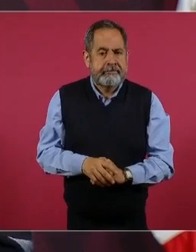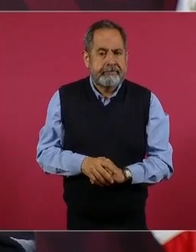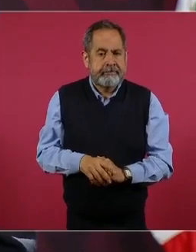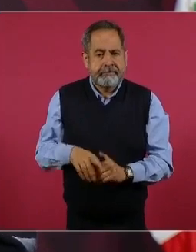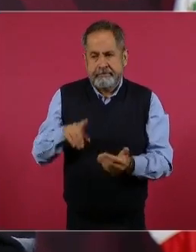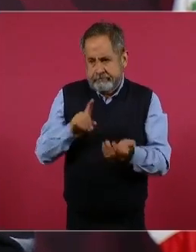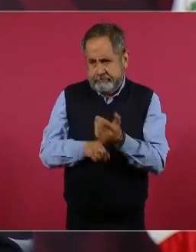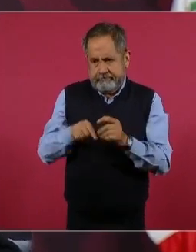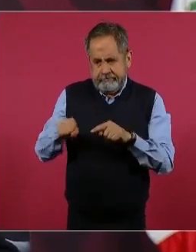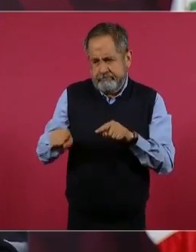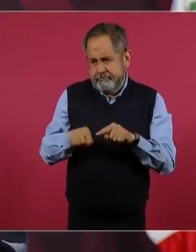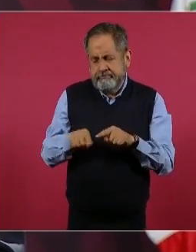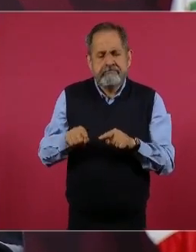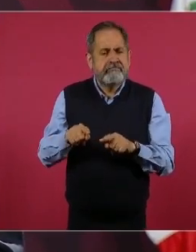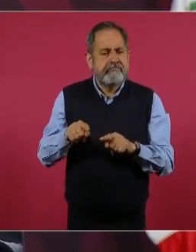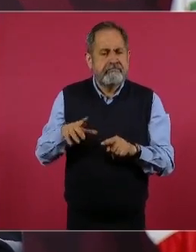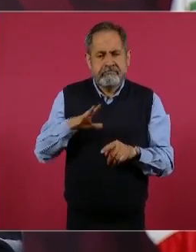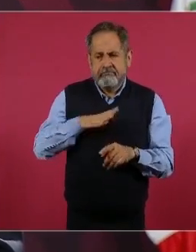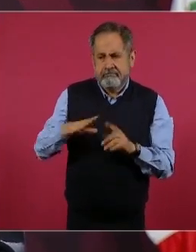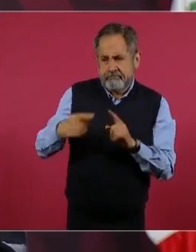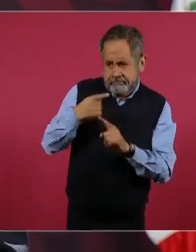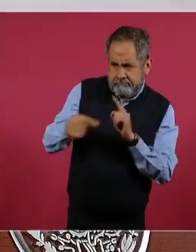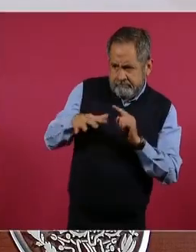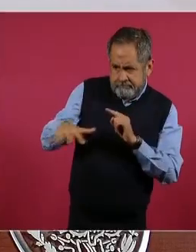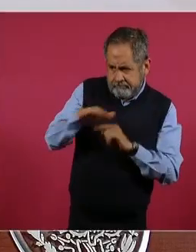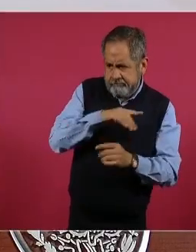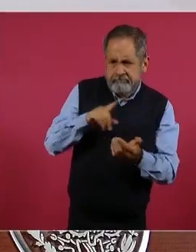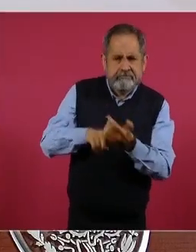Medias Aguas, hasta